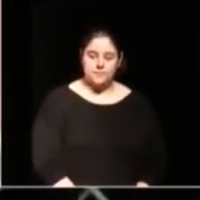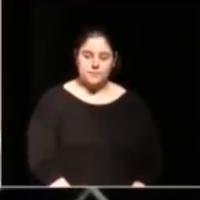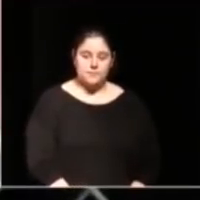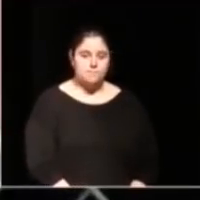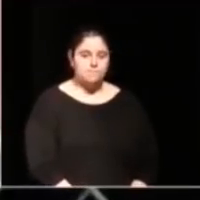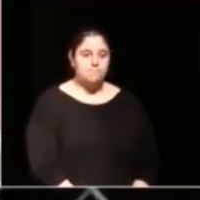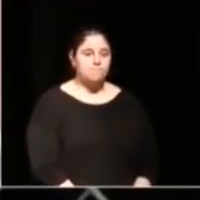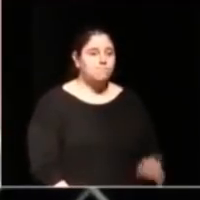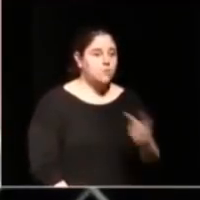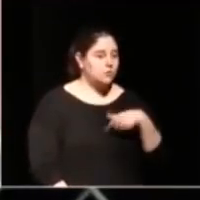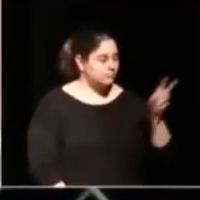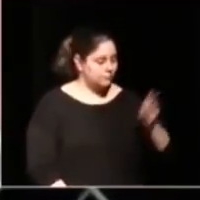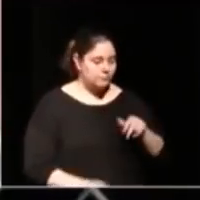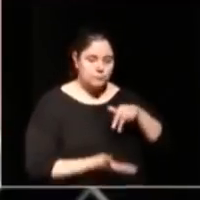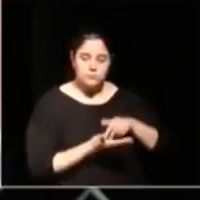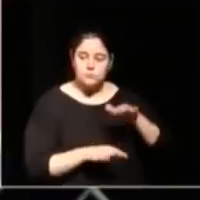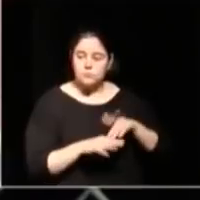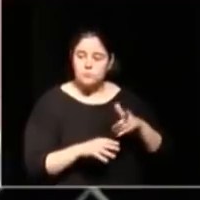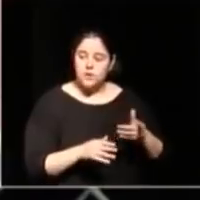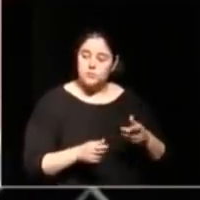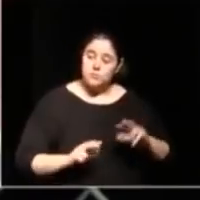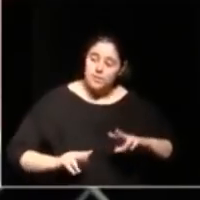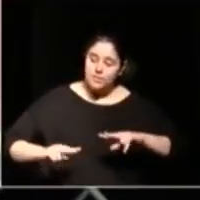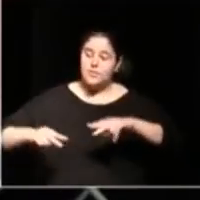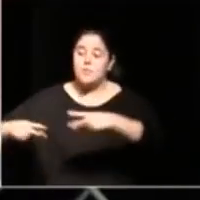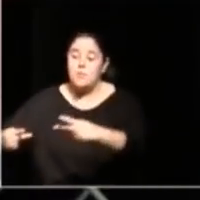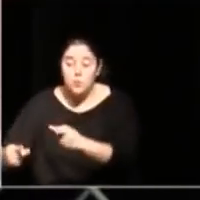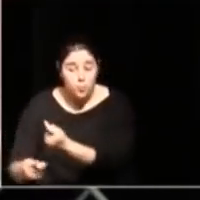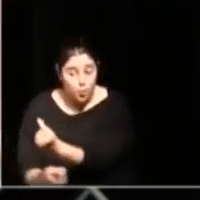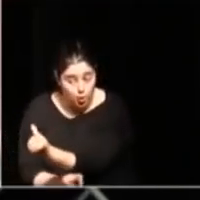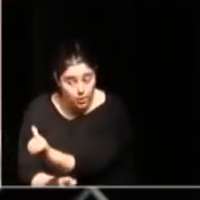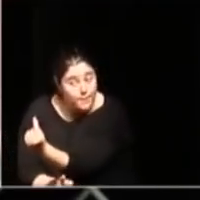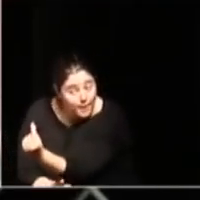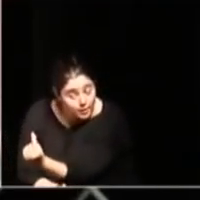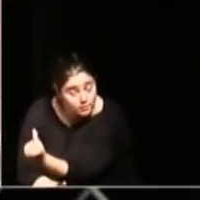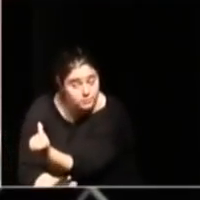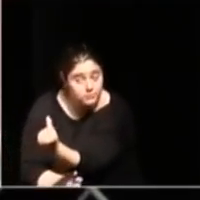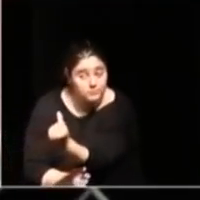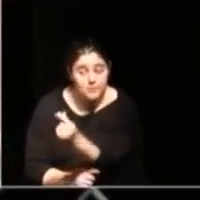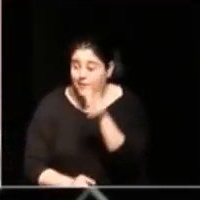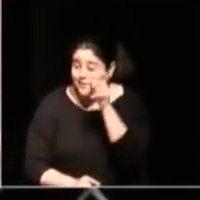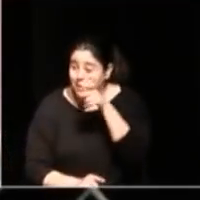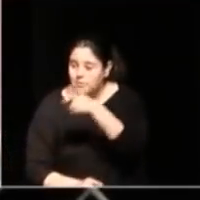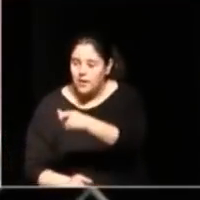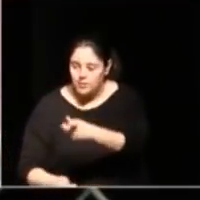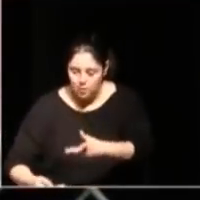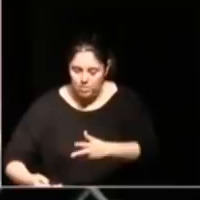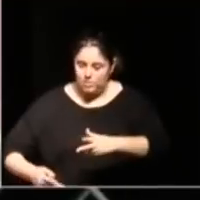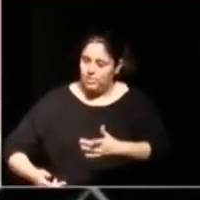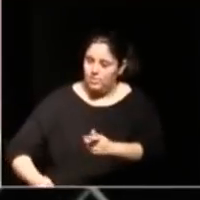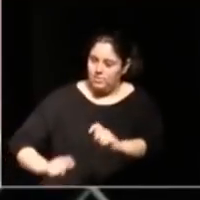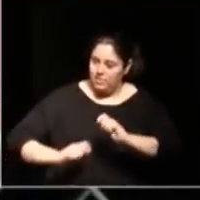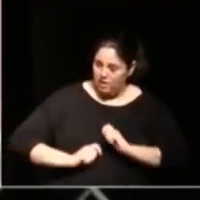Y hemos venido para devolver a Xavi una pizca solo, una pizquita pequeña, de lo que él nos ha dado como el jefe